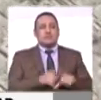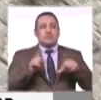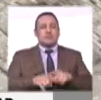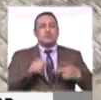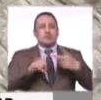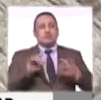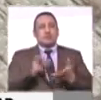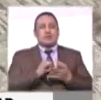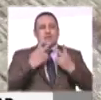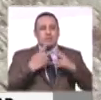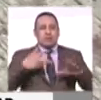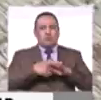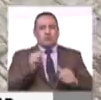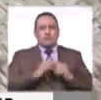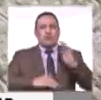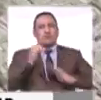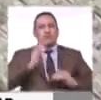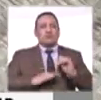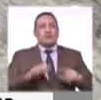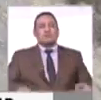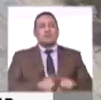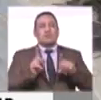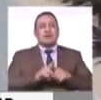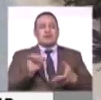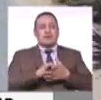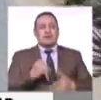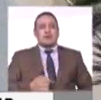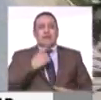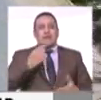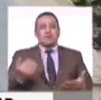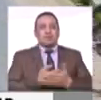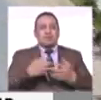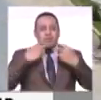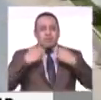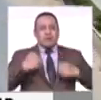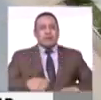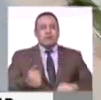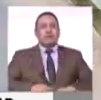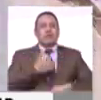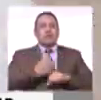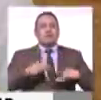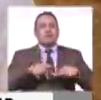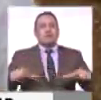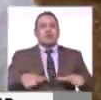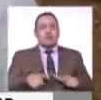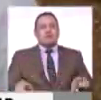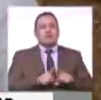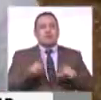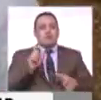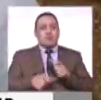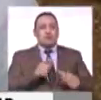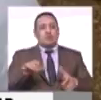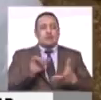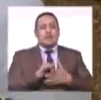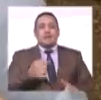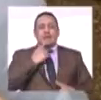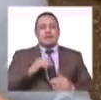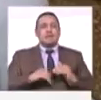segundo para reforzar la infraestructura del que será el nuevo mercado central del distrito. La población son más